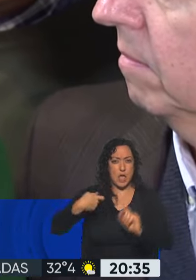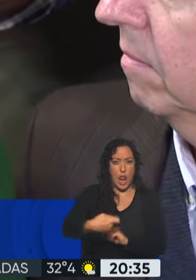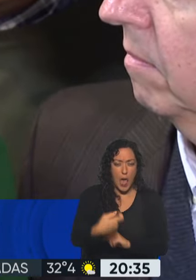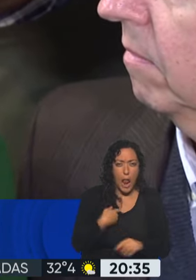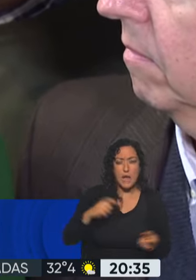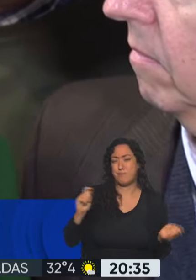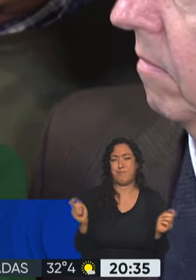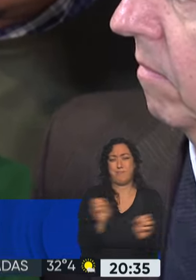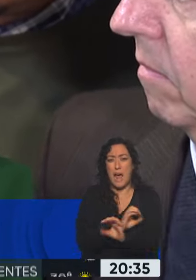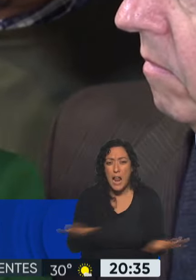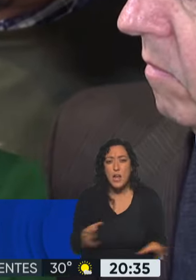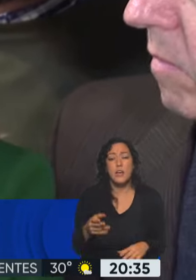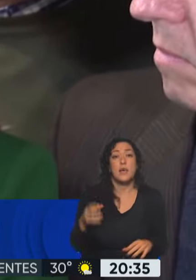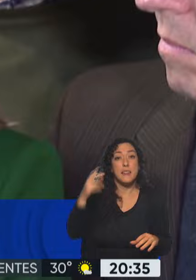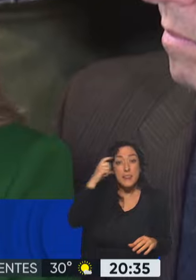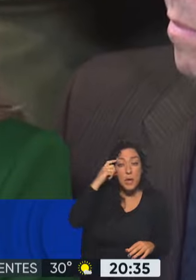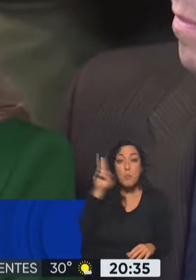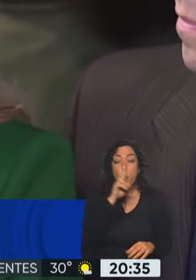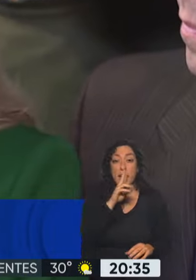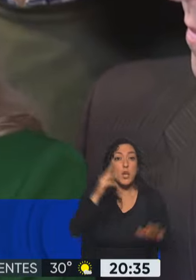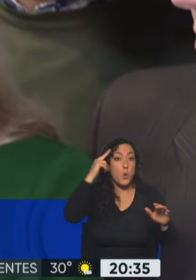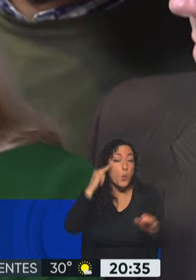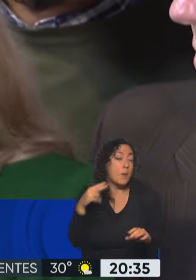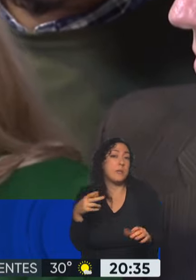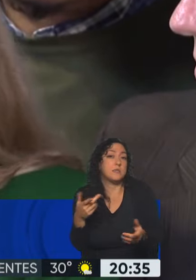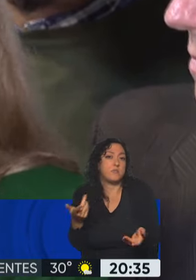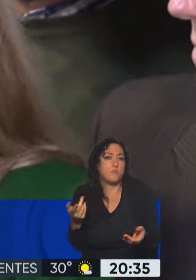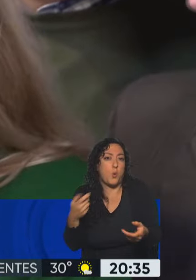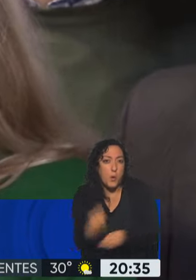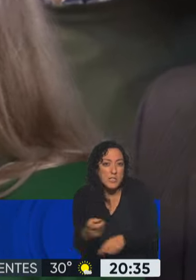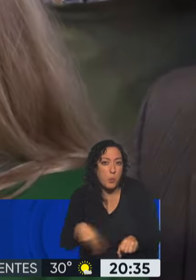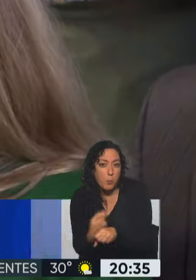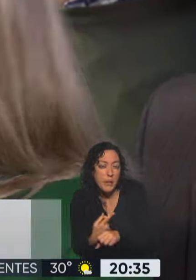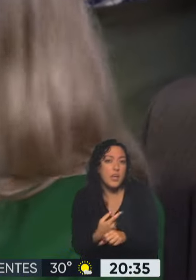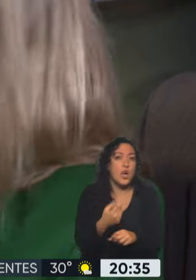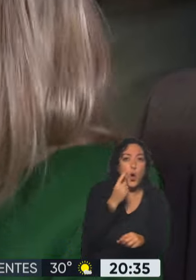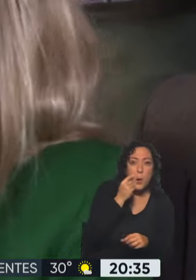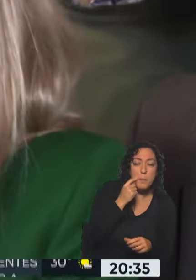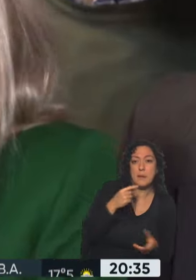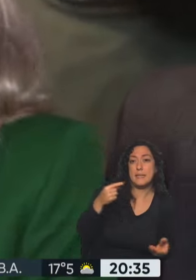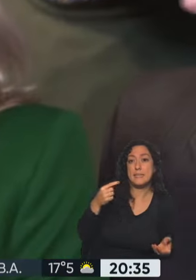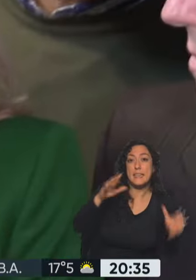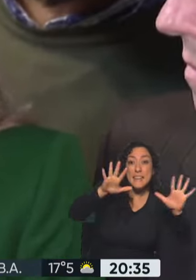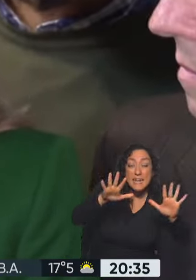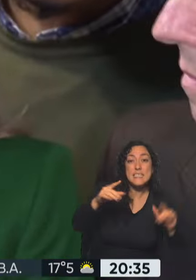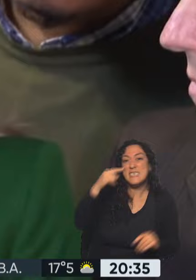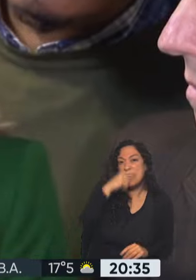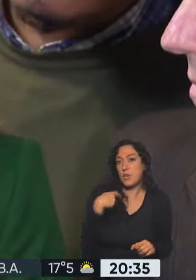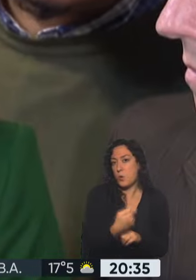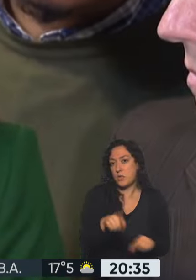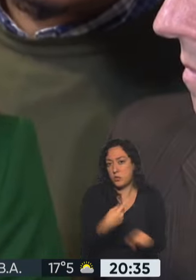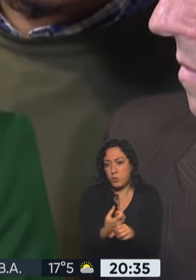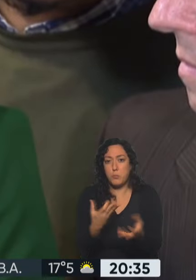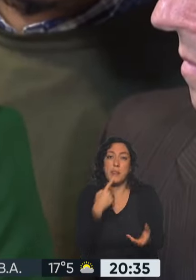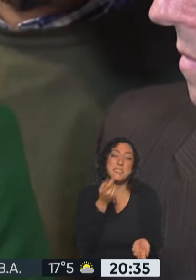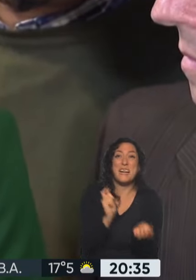9 de cada 10 mujeres no nos vamos a poder jubilar y 7 de cada 10 varones. Yo no sé si todavía se ha tomado conciencia de esto porque han denominado reforma